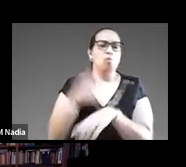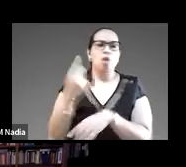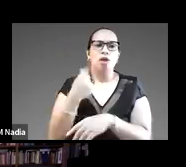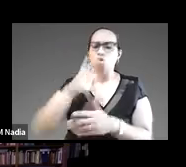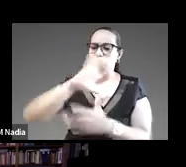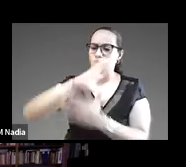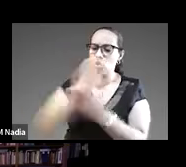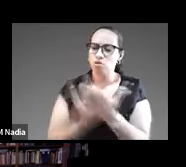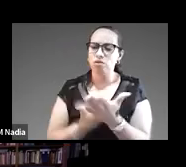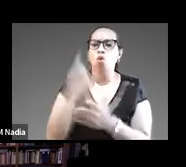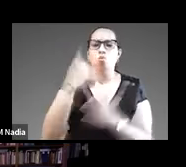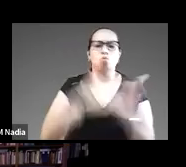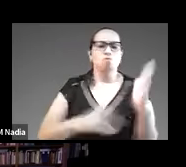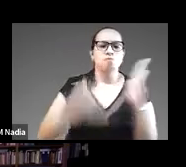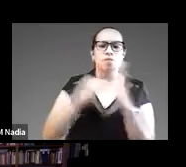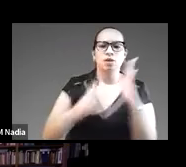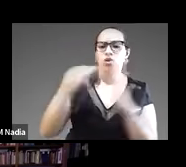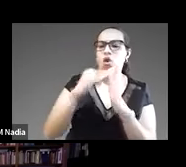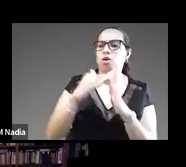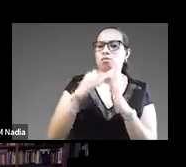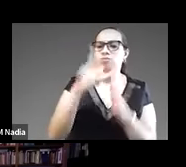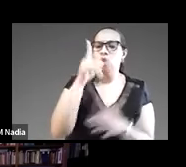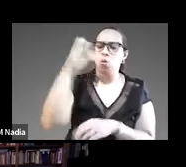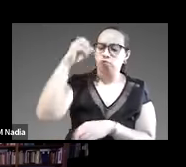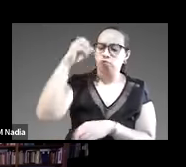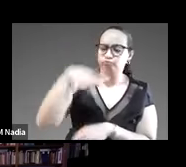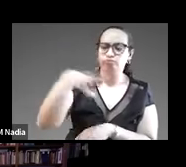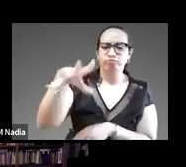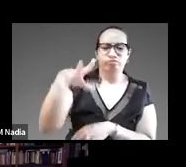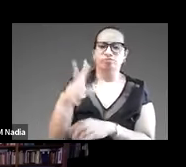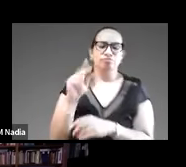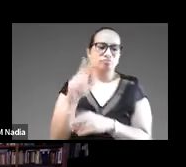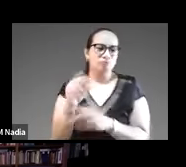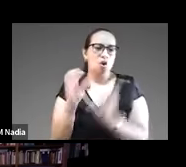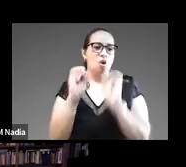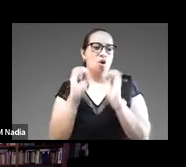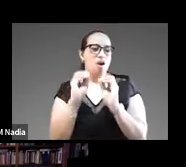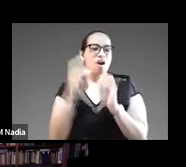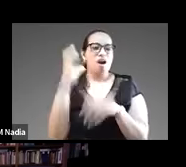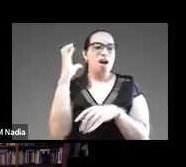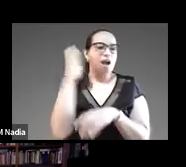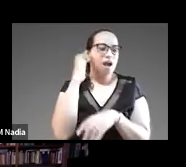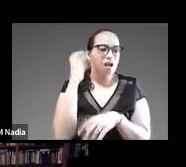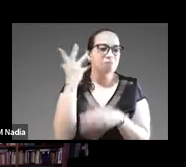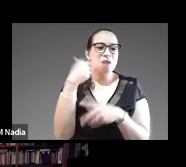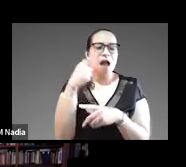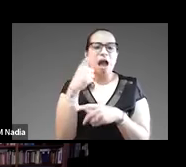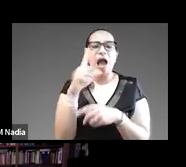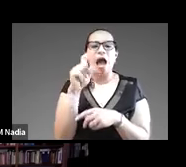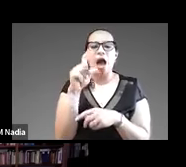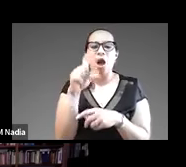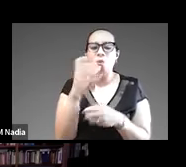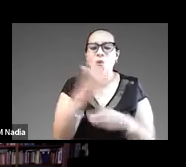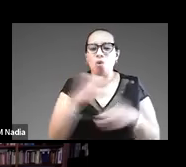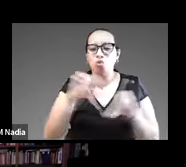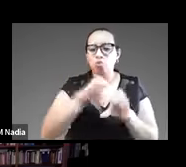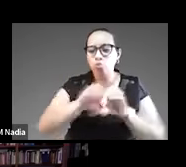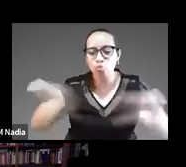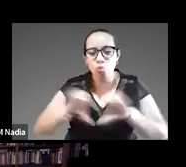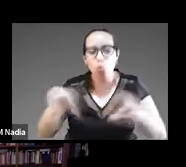contraté 1.000.000 de lámparas, ¿no? O las canillas para el agua y los botes